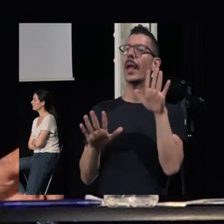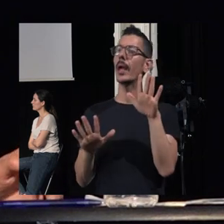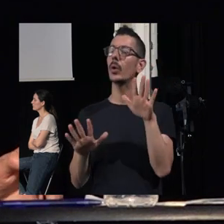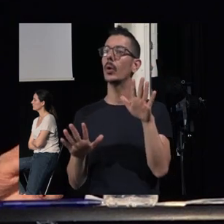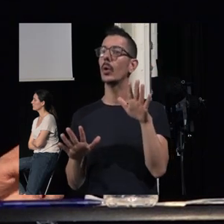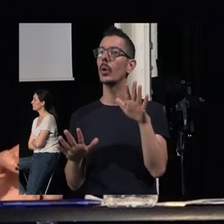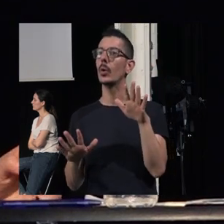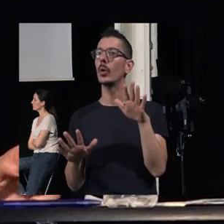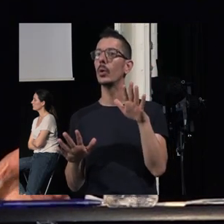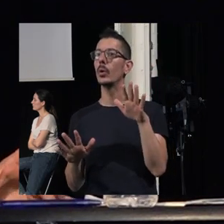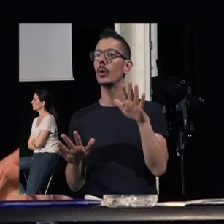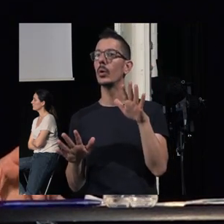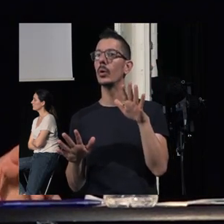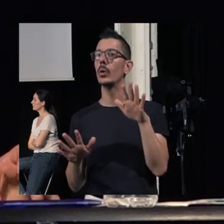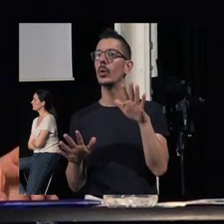visto